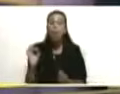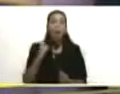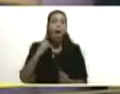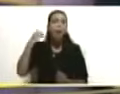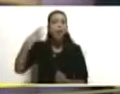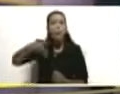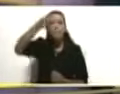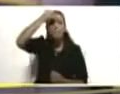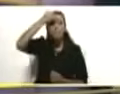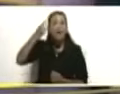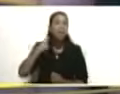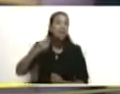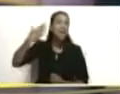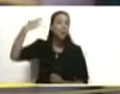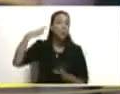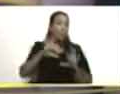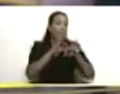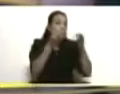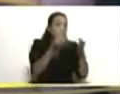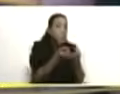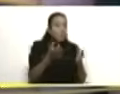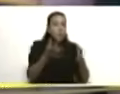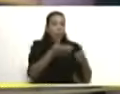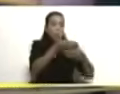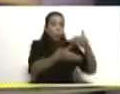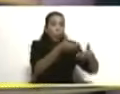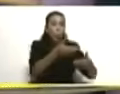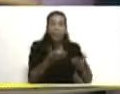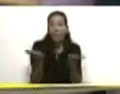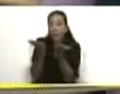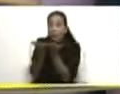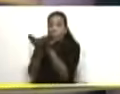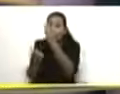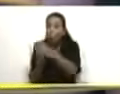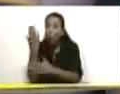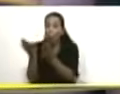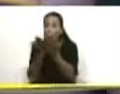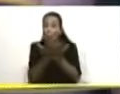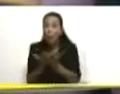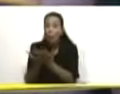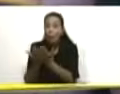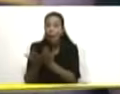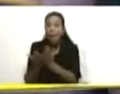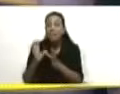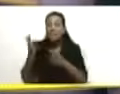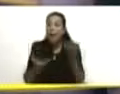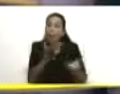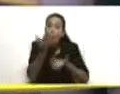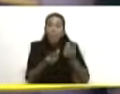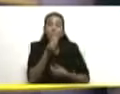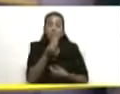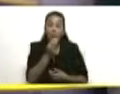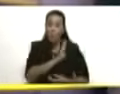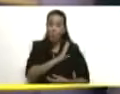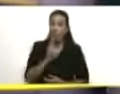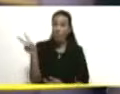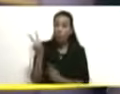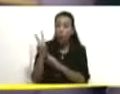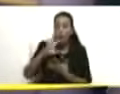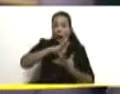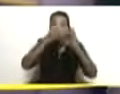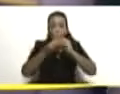y aprendizajes. Y por eso una de las grandes escuelas que vamos a crear es la Escuela de Gastronomía Nacional, para darle la